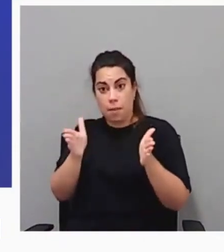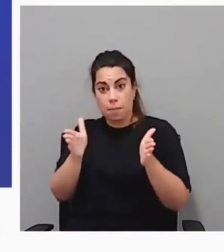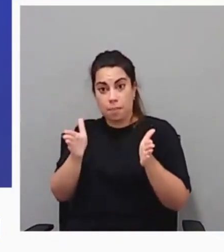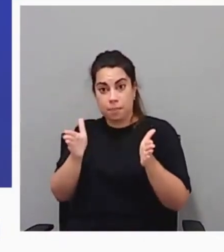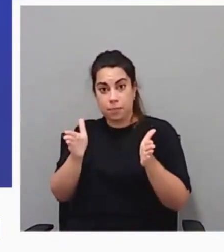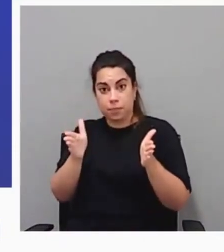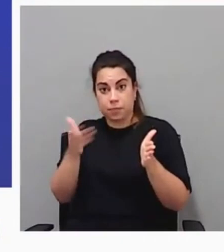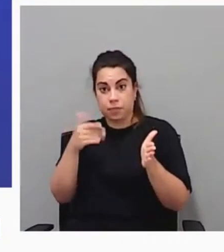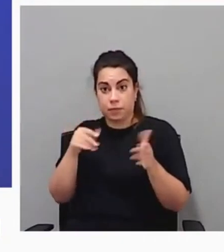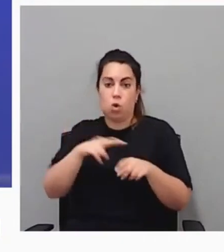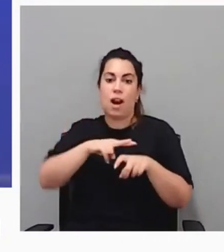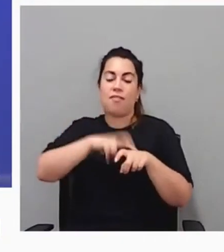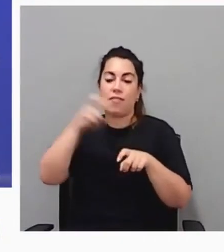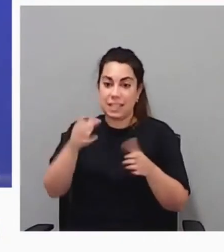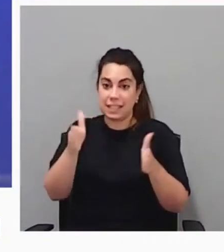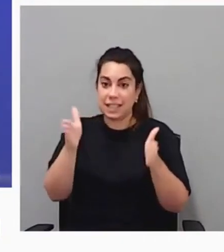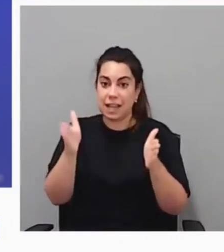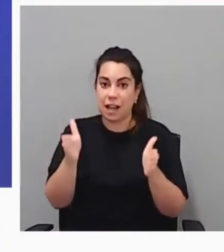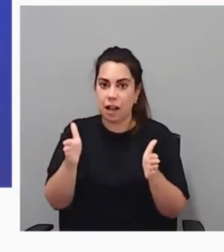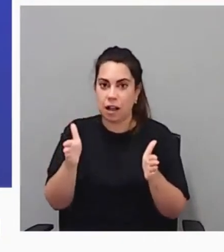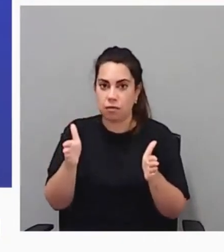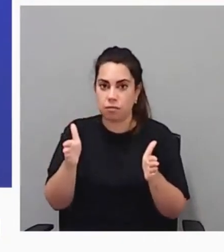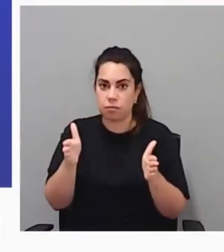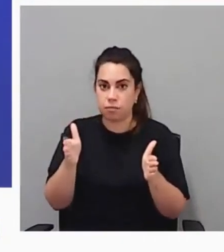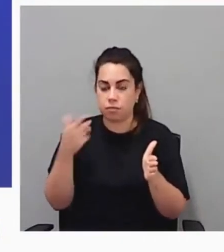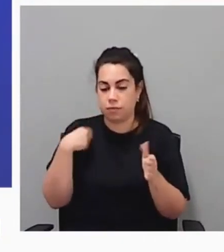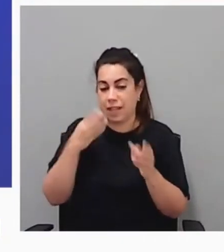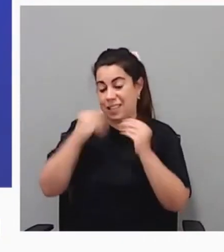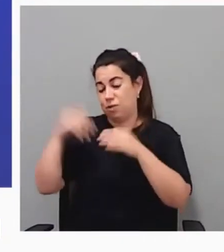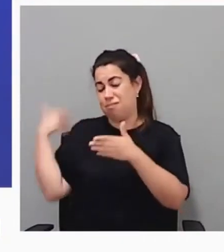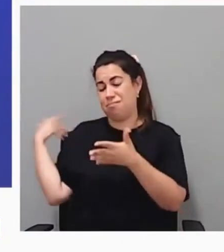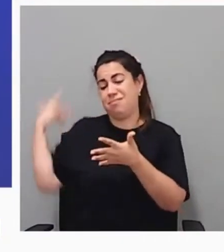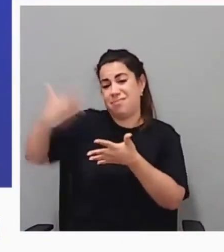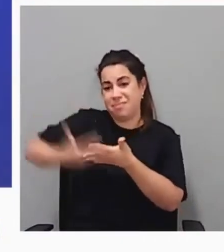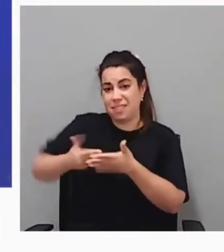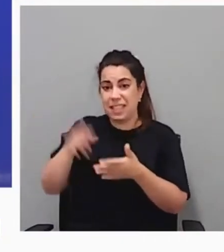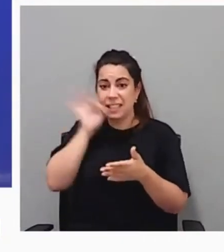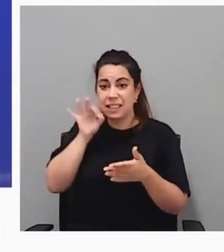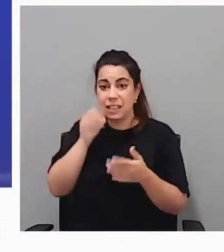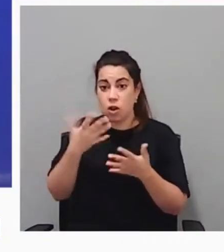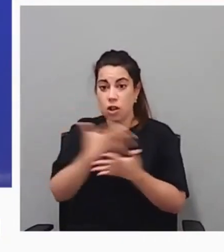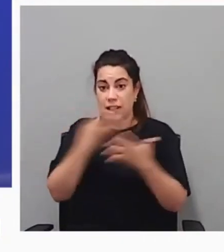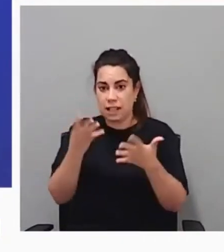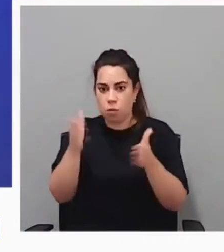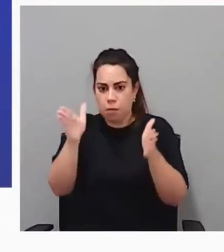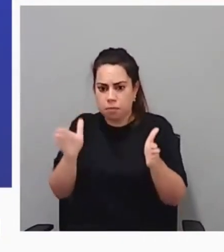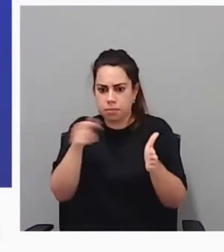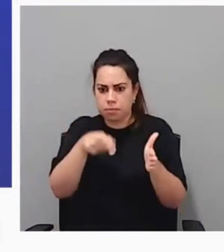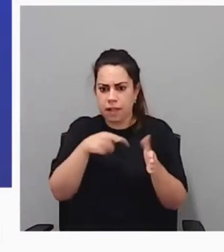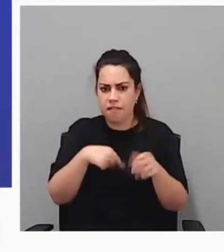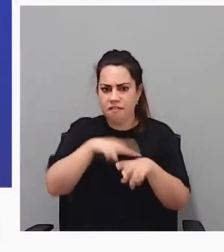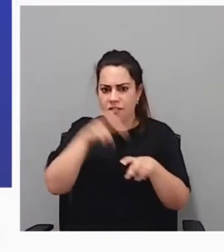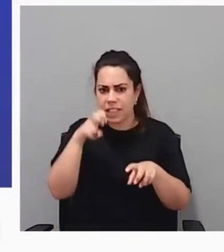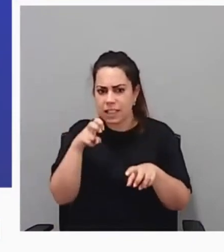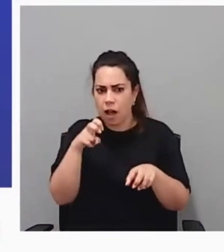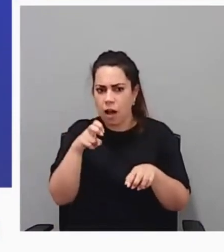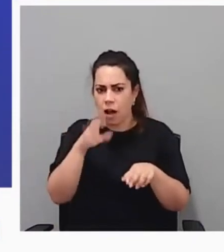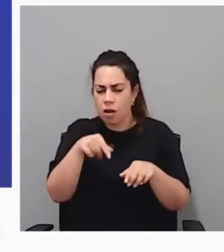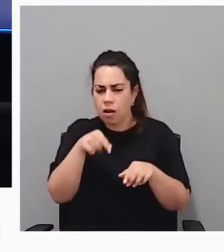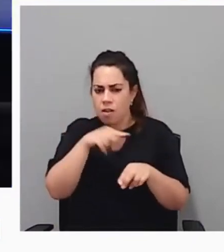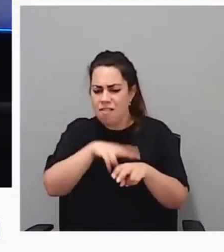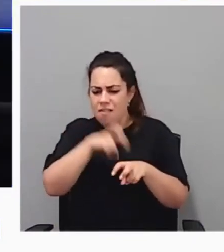Después de muchos miles de años de historia de la humanidad, encuentra un punto que le permite crear